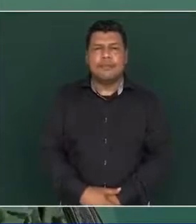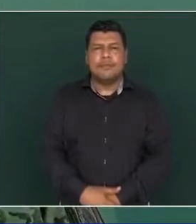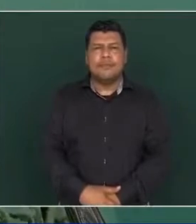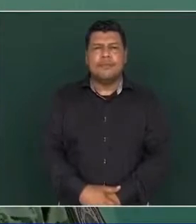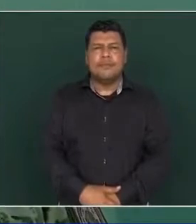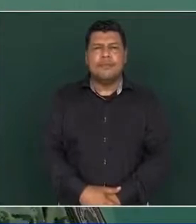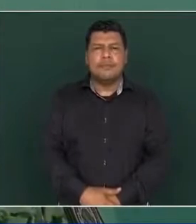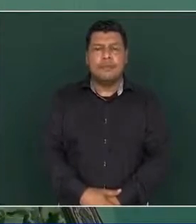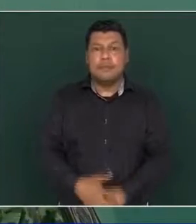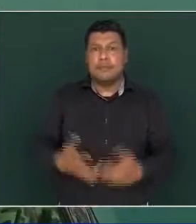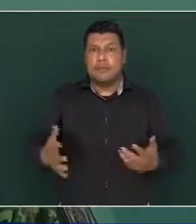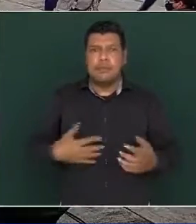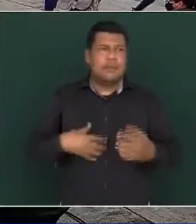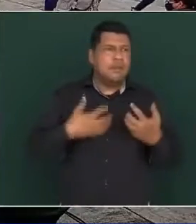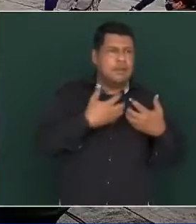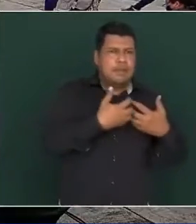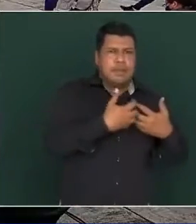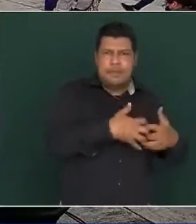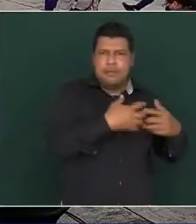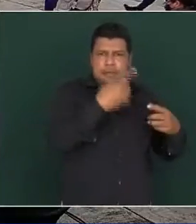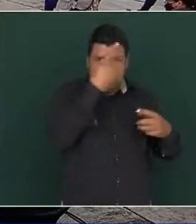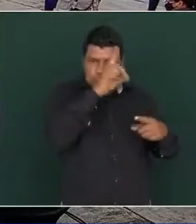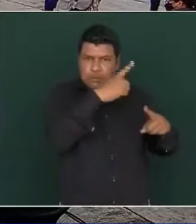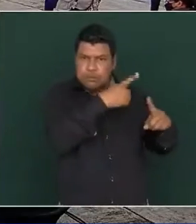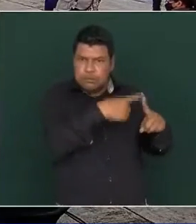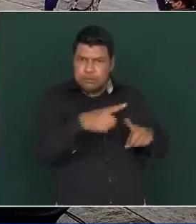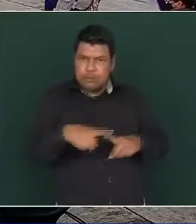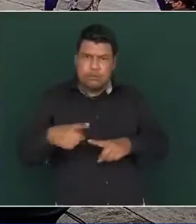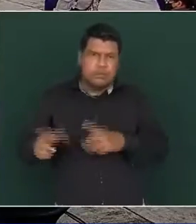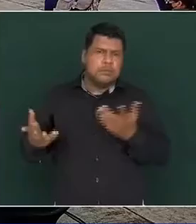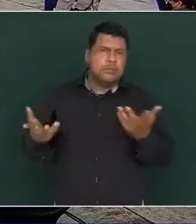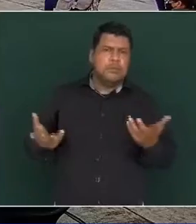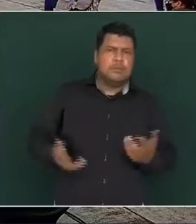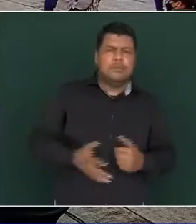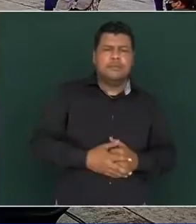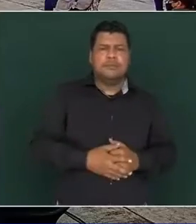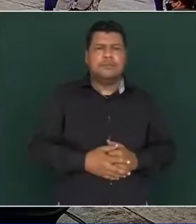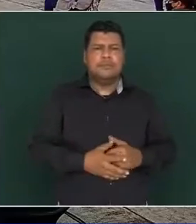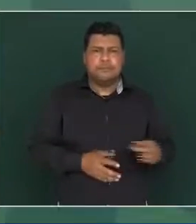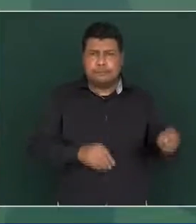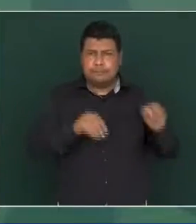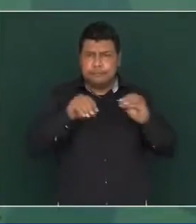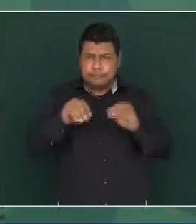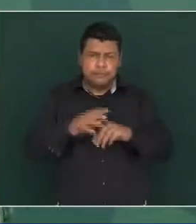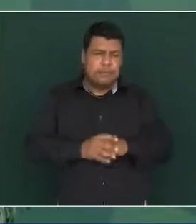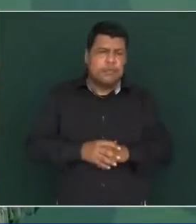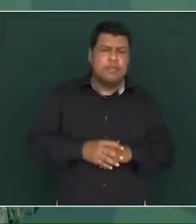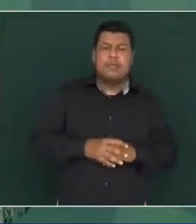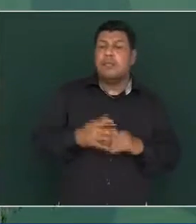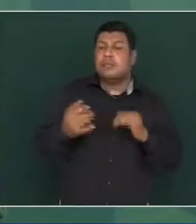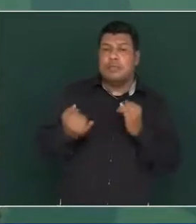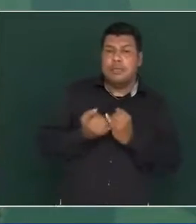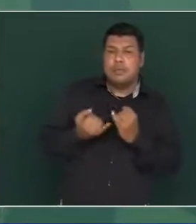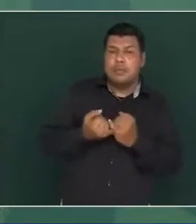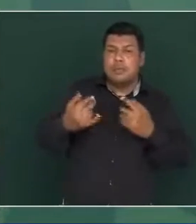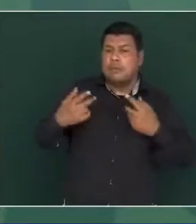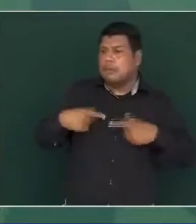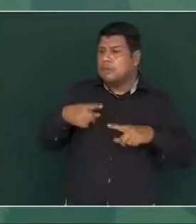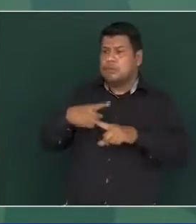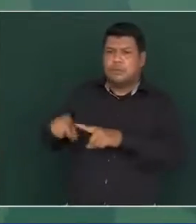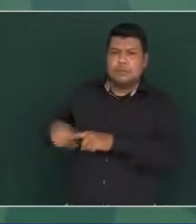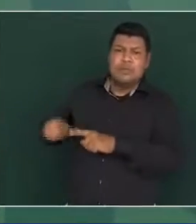Me repito, habrá empresarios, gente que está vinculada a lo que fue la